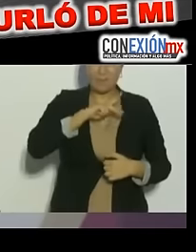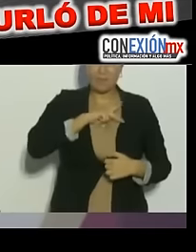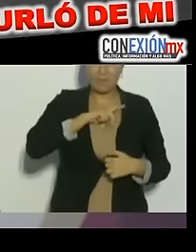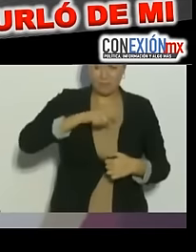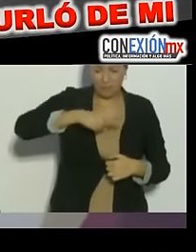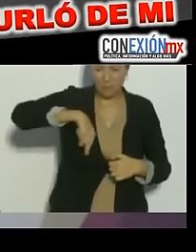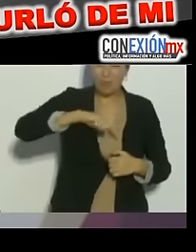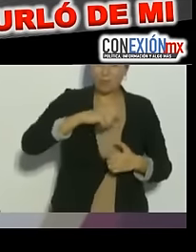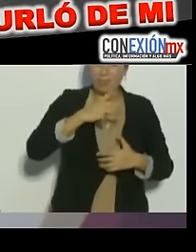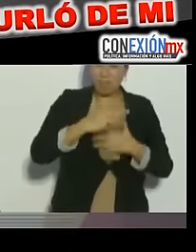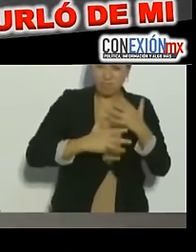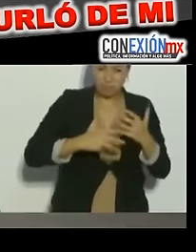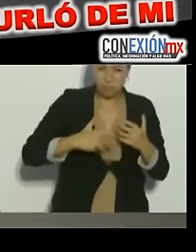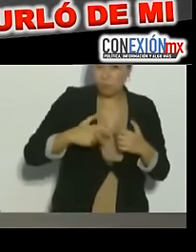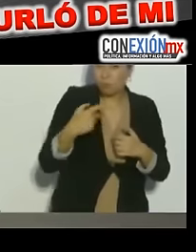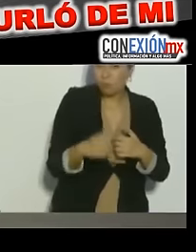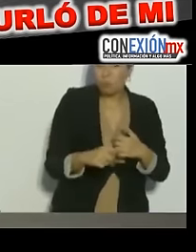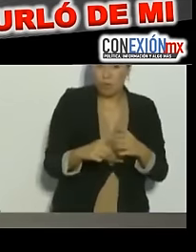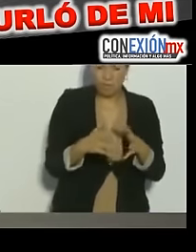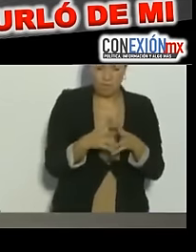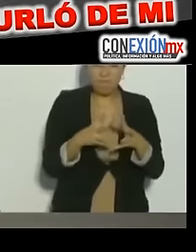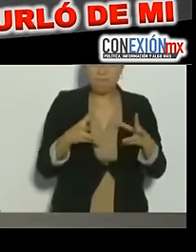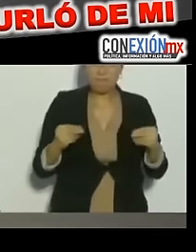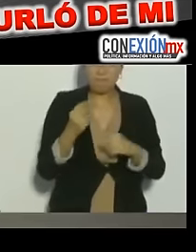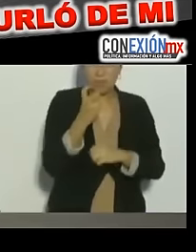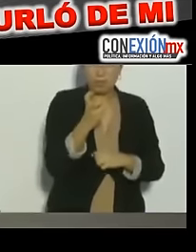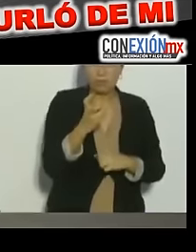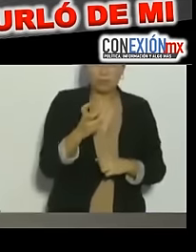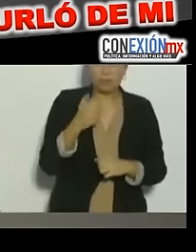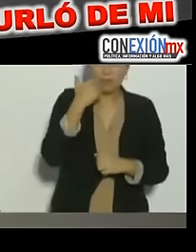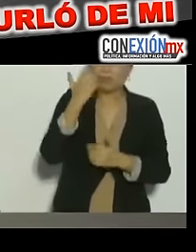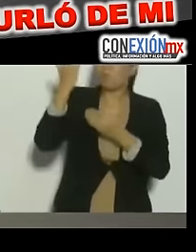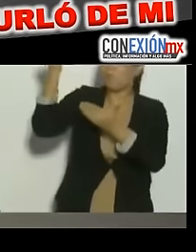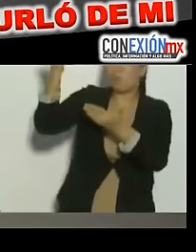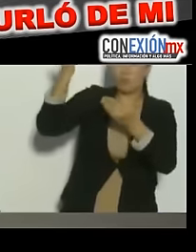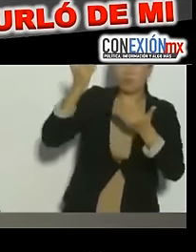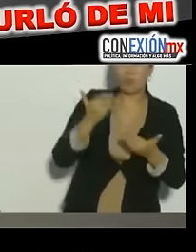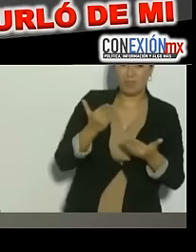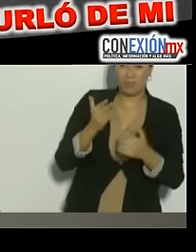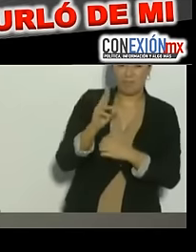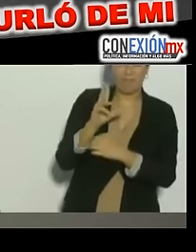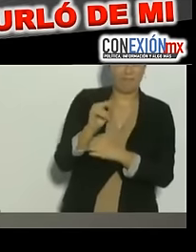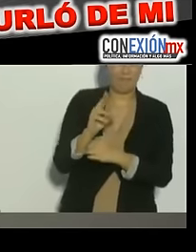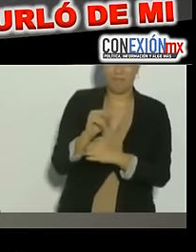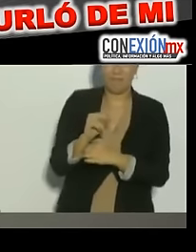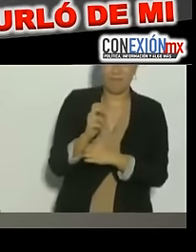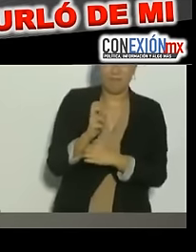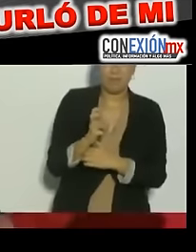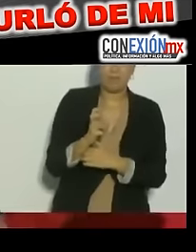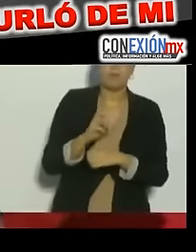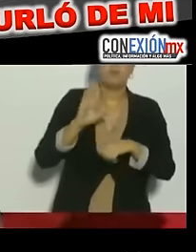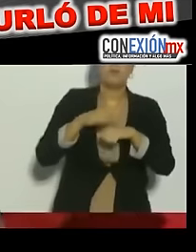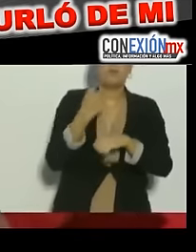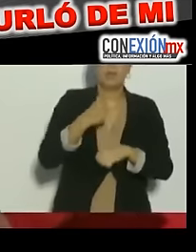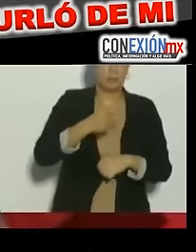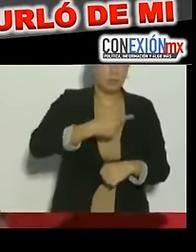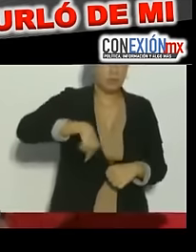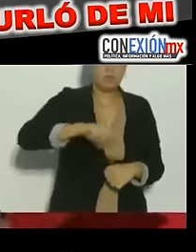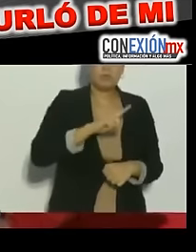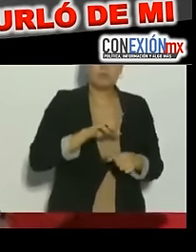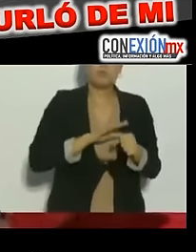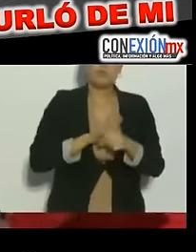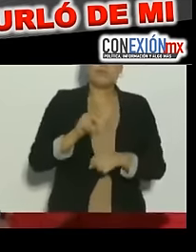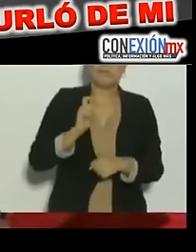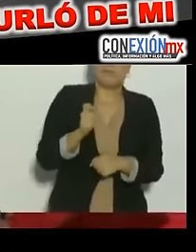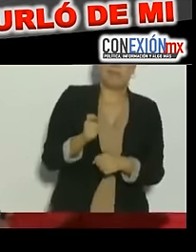del pueblo despierta en su conciencia pues no vale nada no como dice el presidente lujo barato No oropel no tiene ningún valor